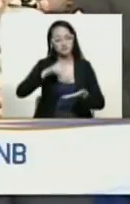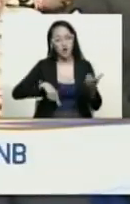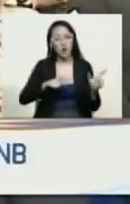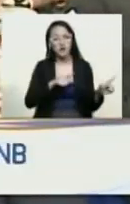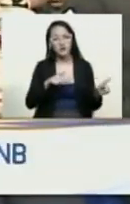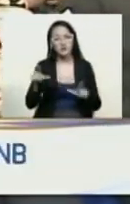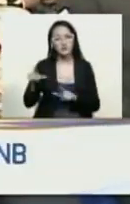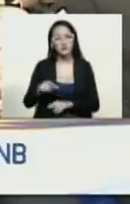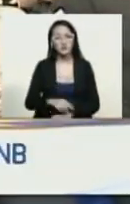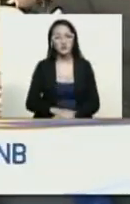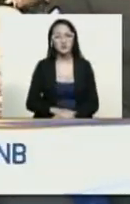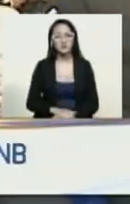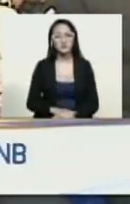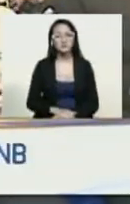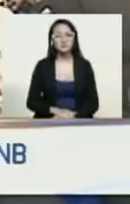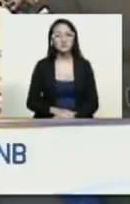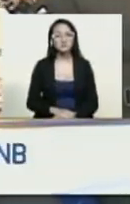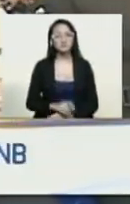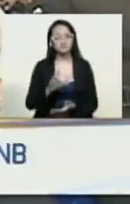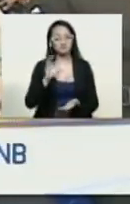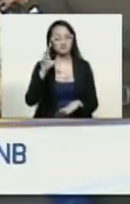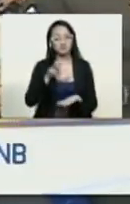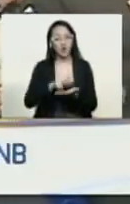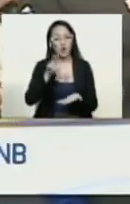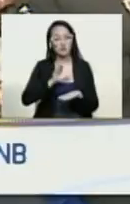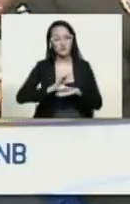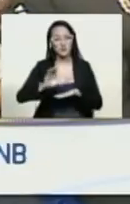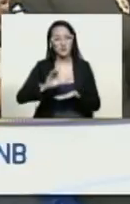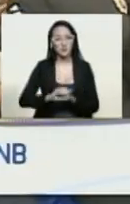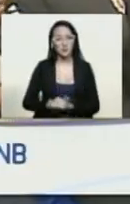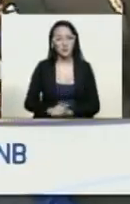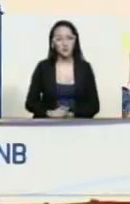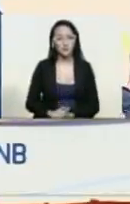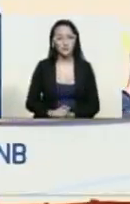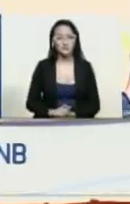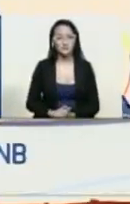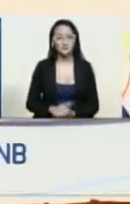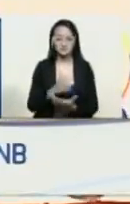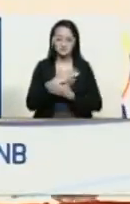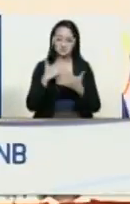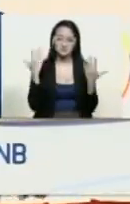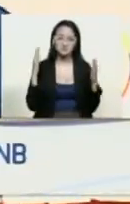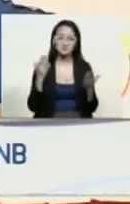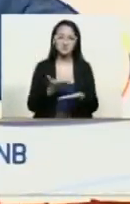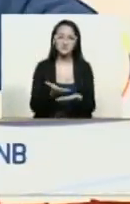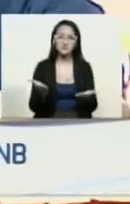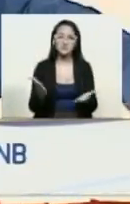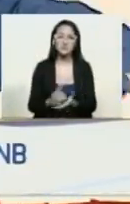cuenta, aprobados los recursos y bueno, lo felicito.